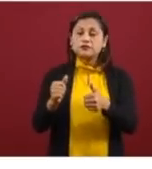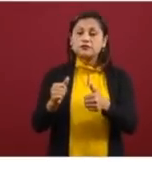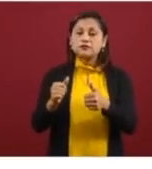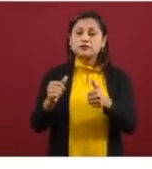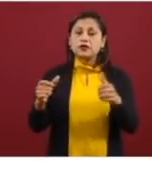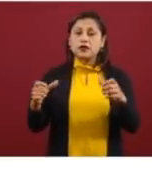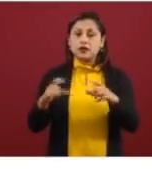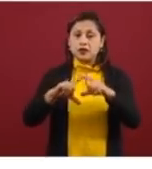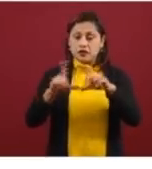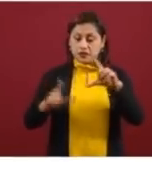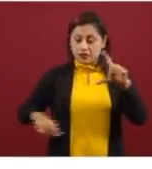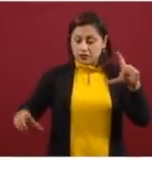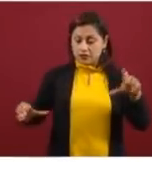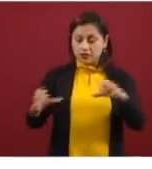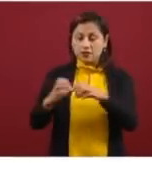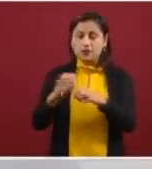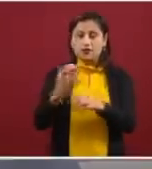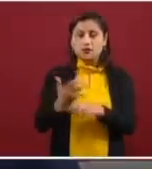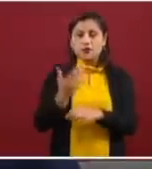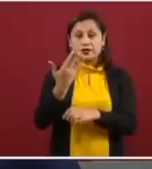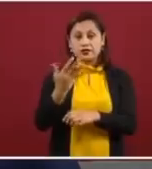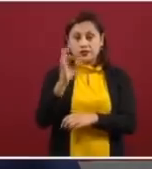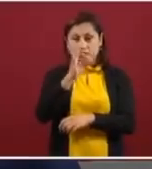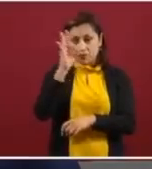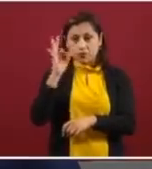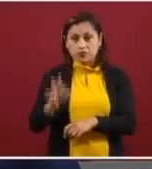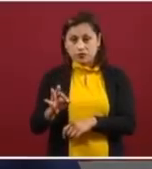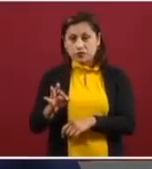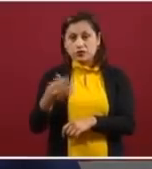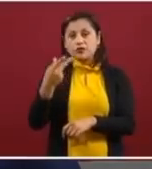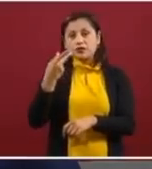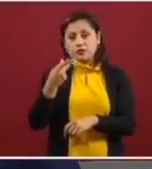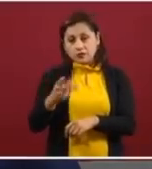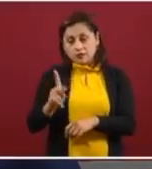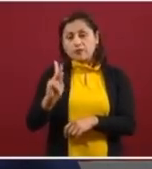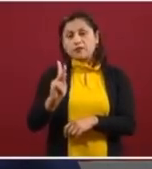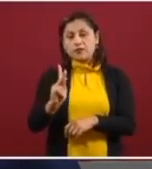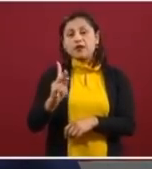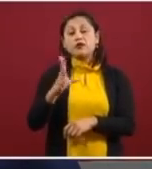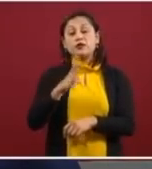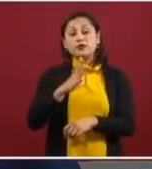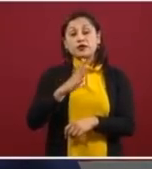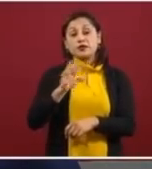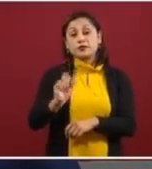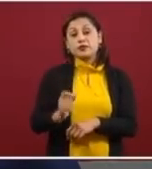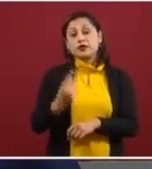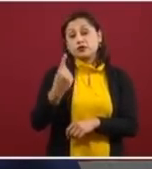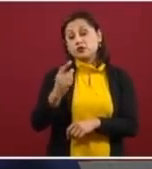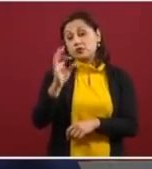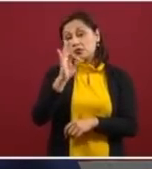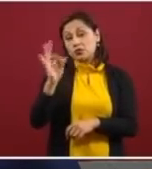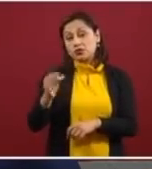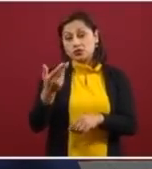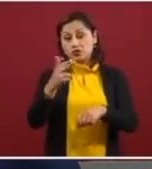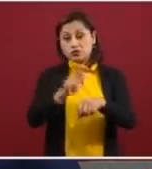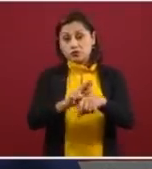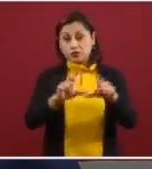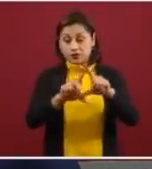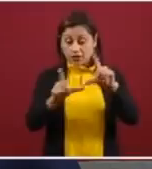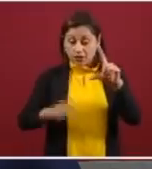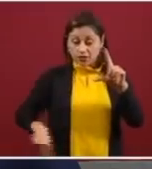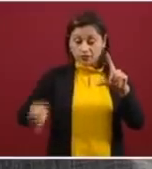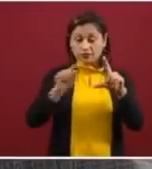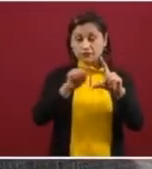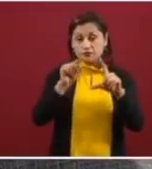la conferencia mañanera, también se informó de la puesta en marcha del Instituto de Salud para el Bienestar, que tendrá un presupuesto